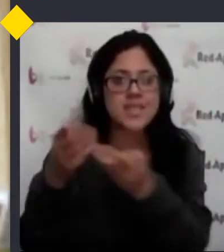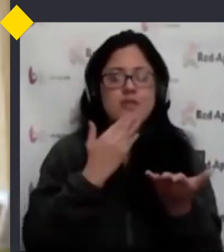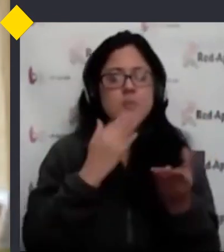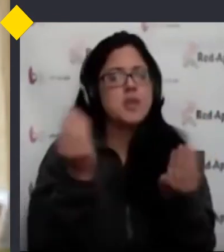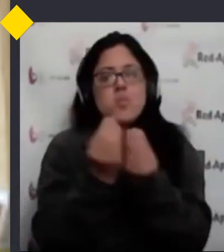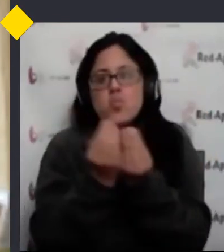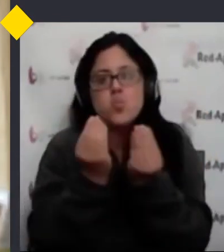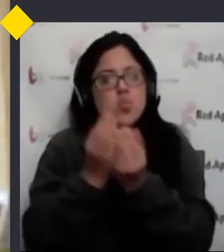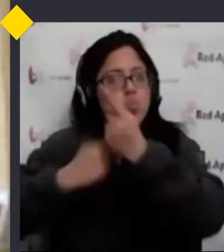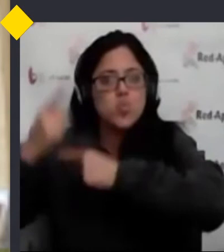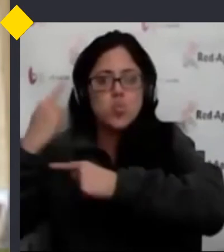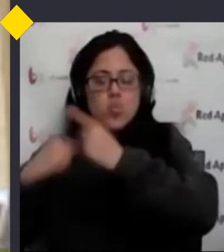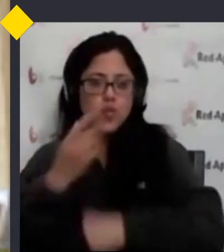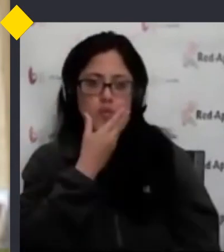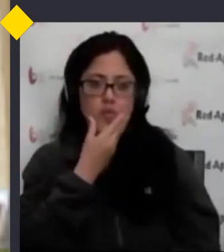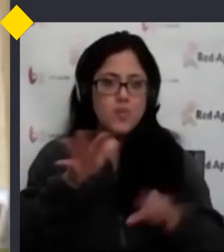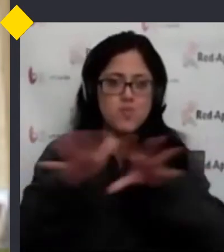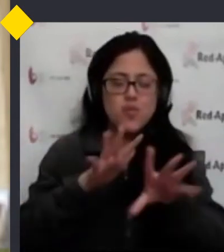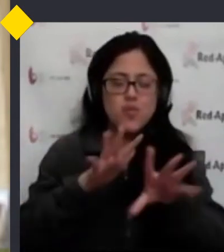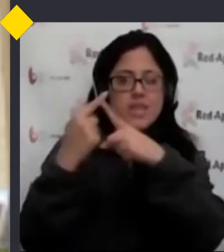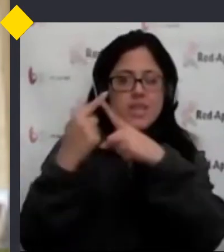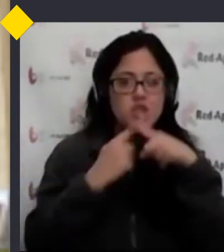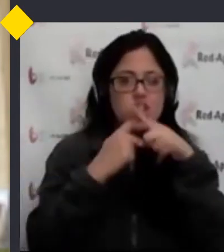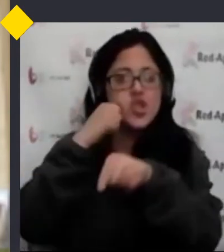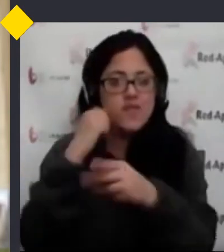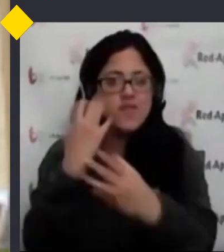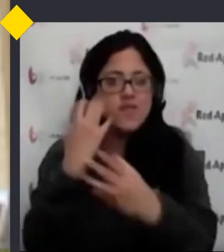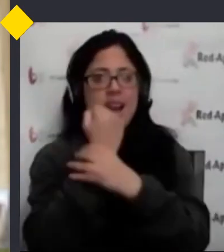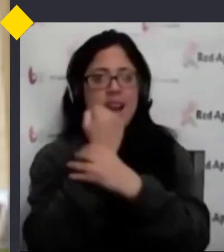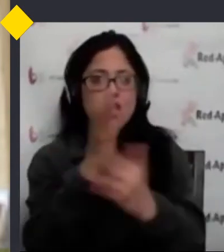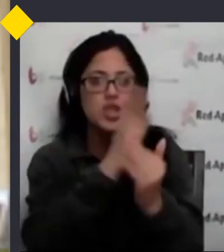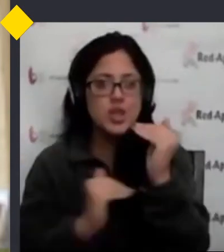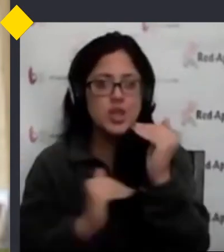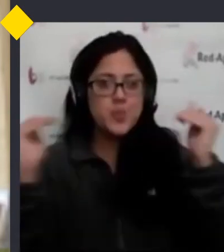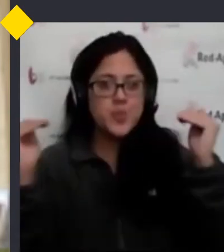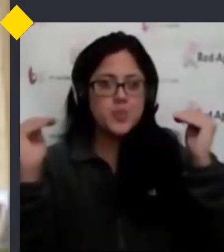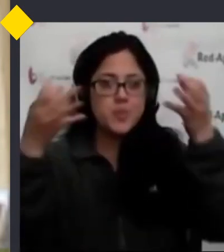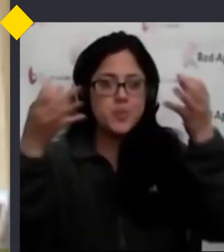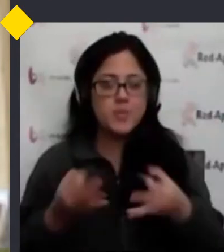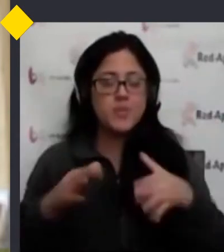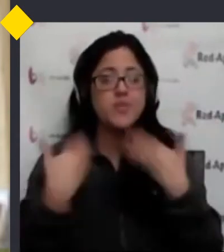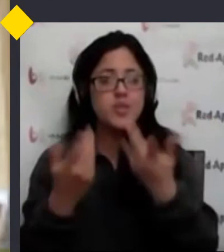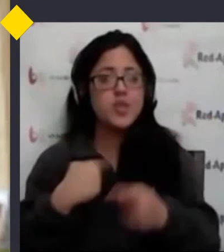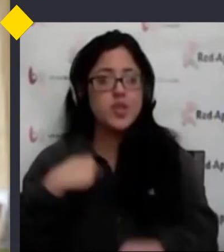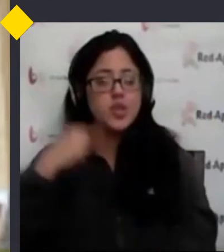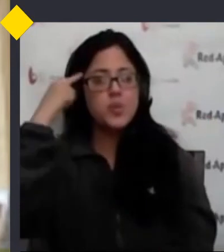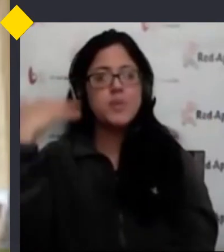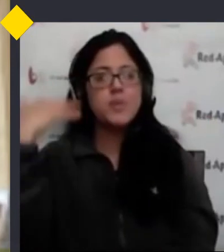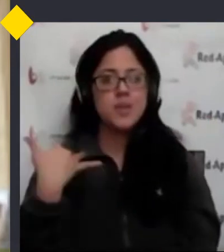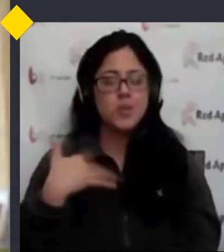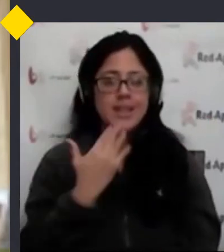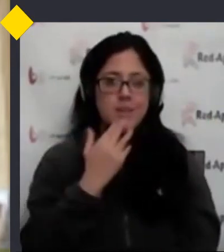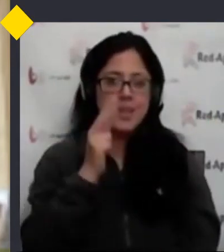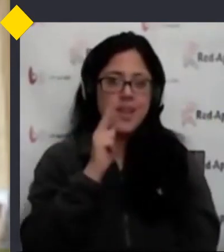historias súper lindas de movilidad social, es de lo que te ayuda a emparejar bastante la cancha. Así que eso creo que es importante ver también cómo las